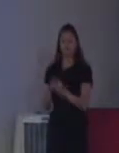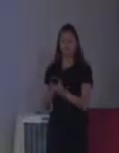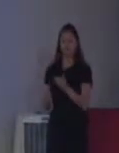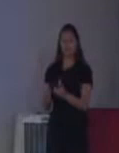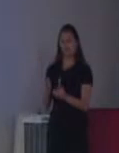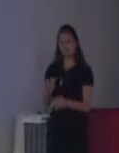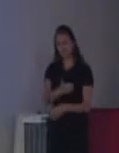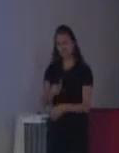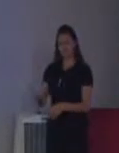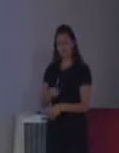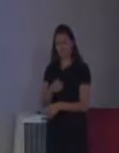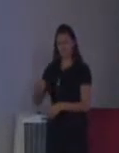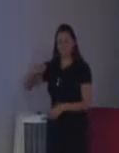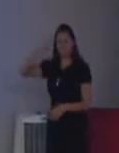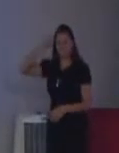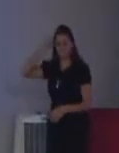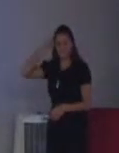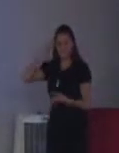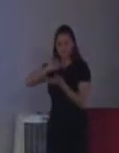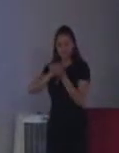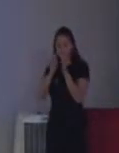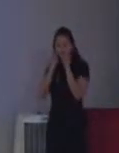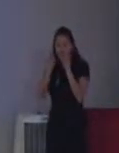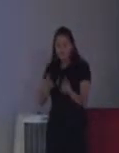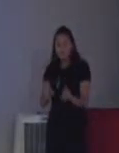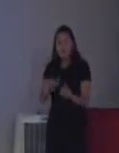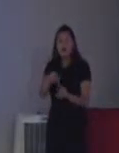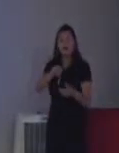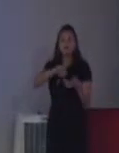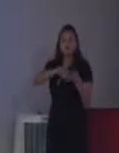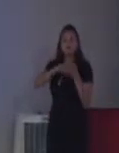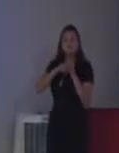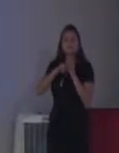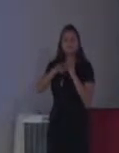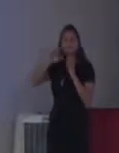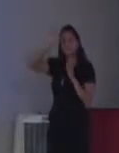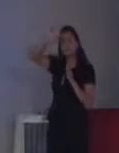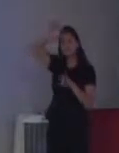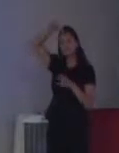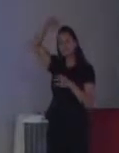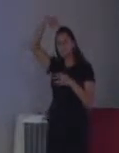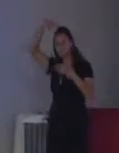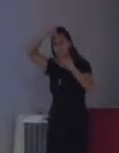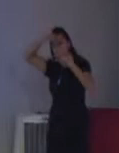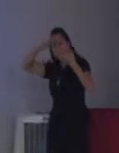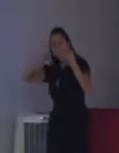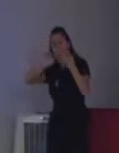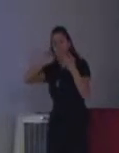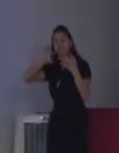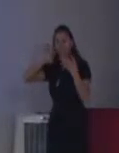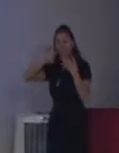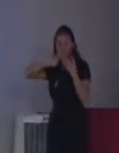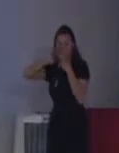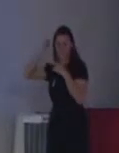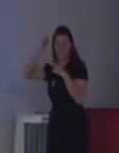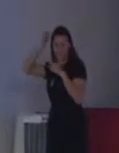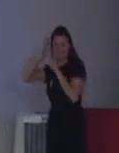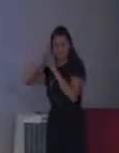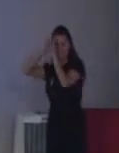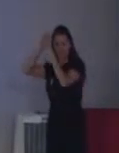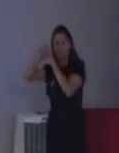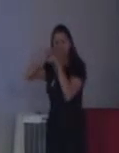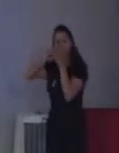es comprendido en unas dimensiones, o sea, como una especie de eso académicamente se llama como una